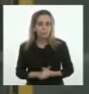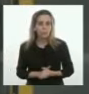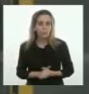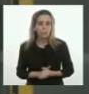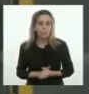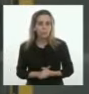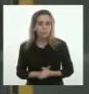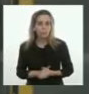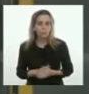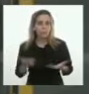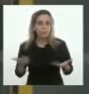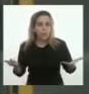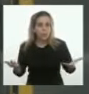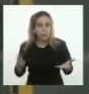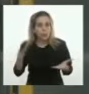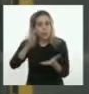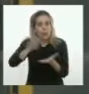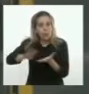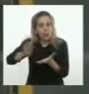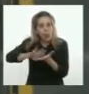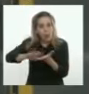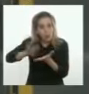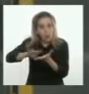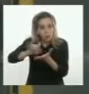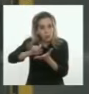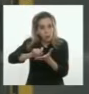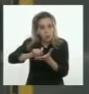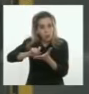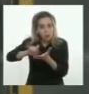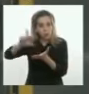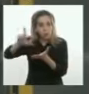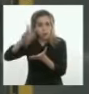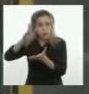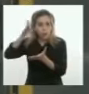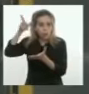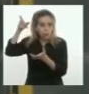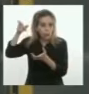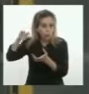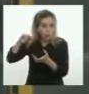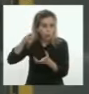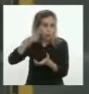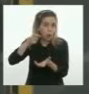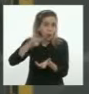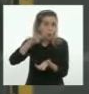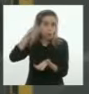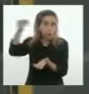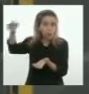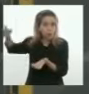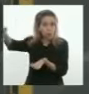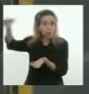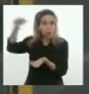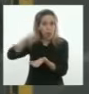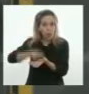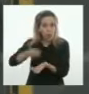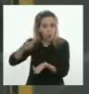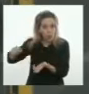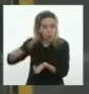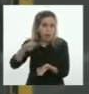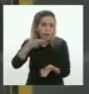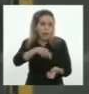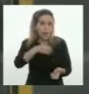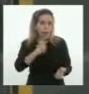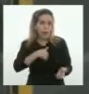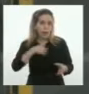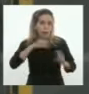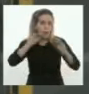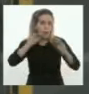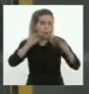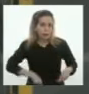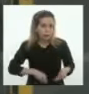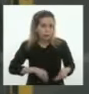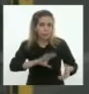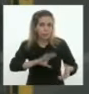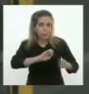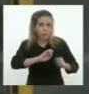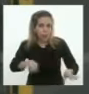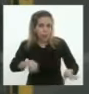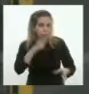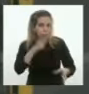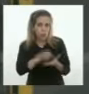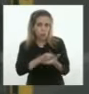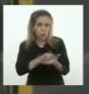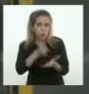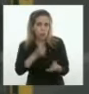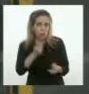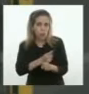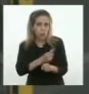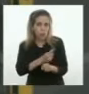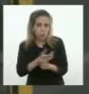donde la viuda había crecido exponencialmente hipotecaba el futuro de la argentina de un modo mucha